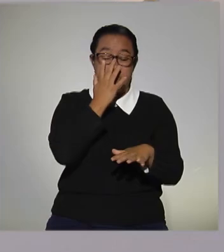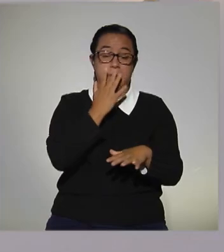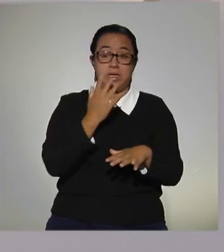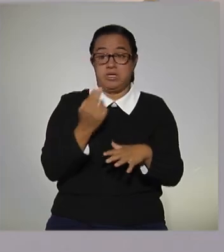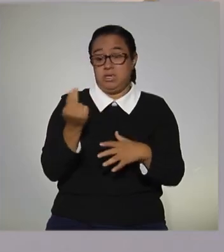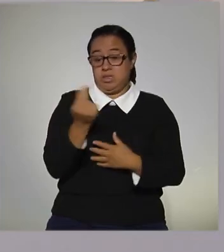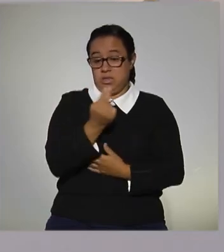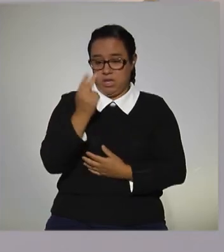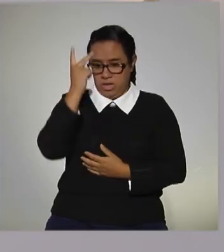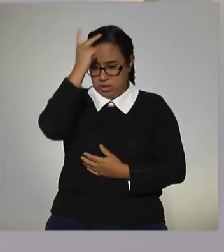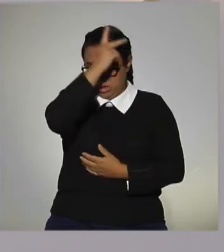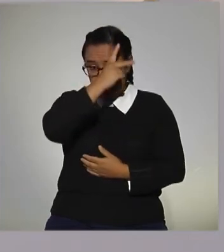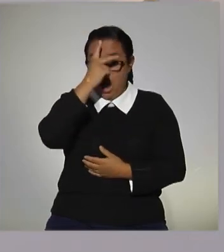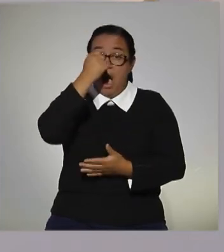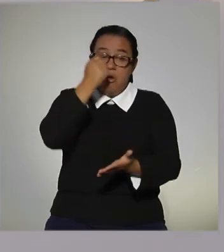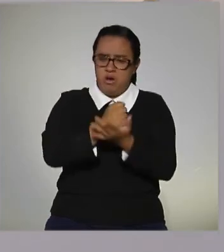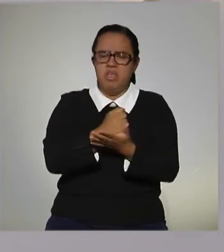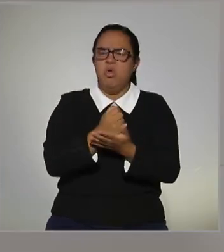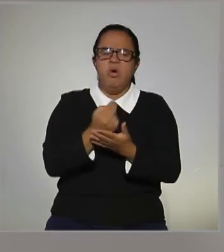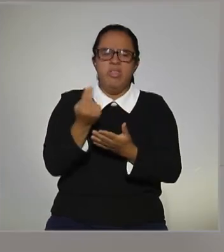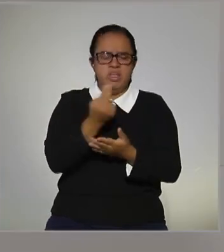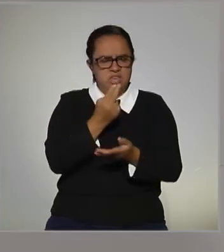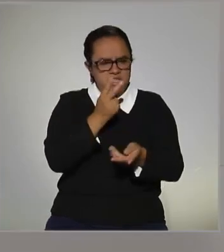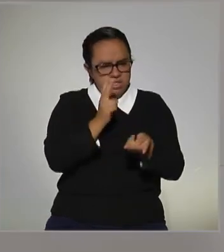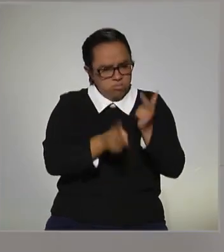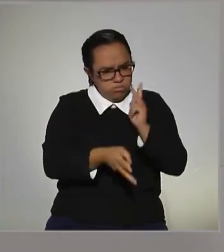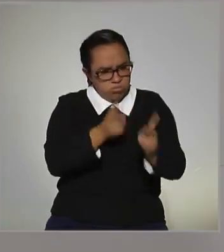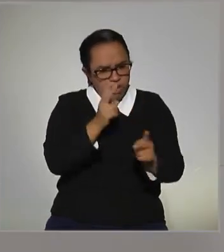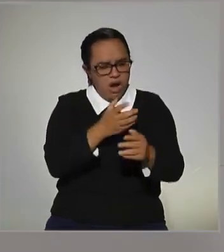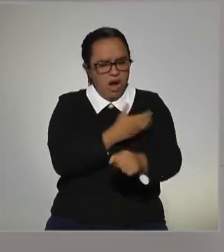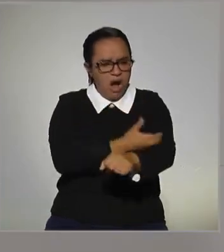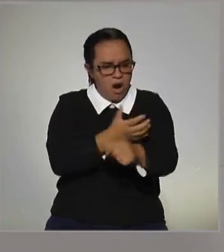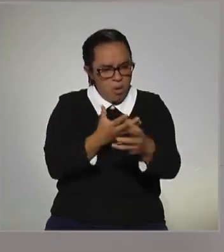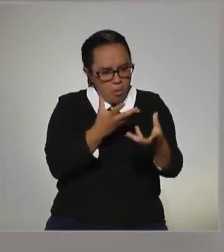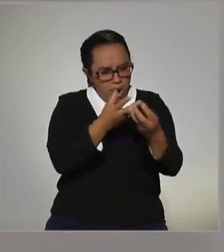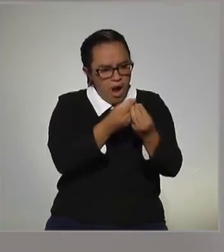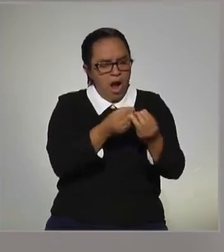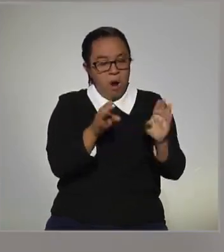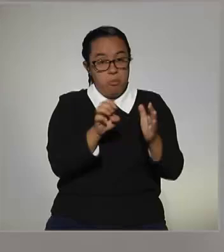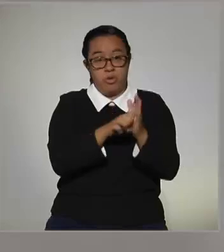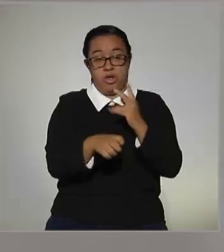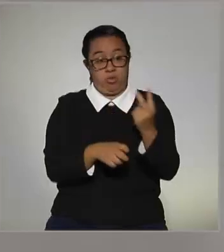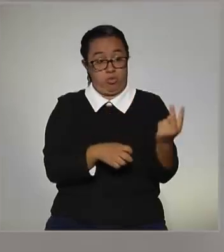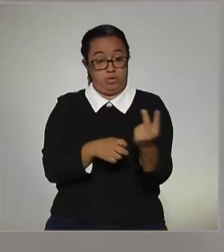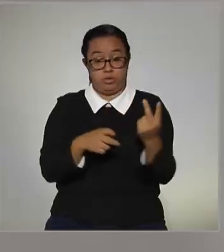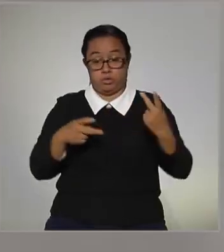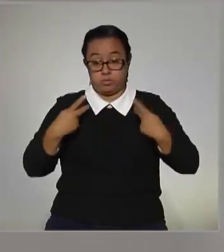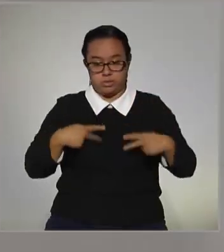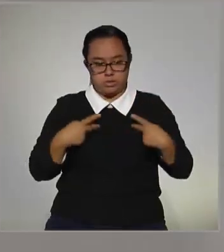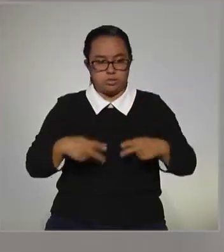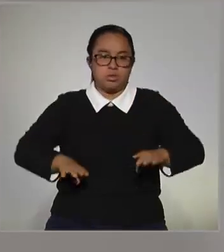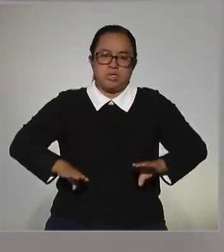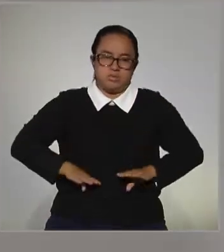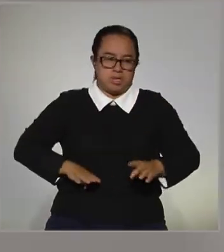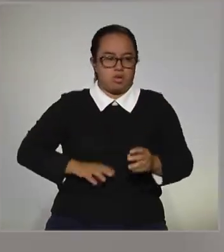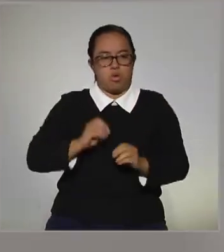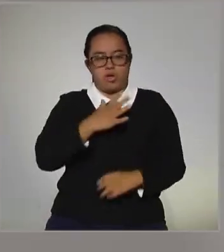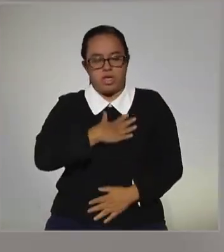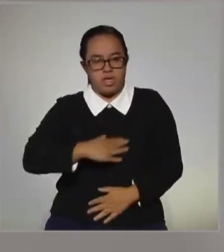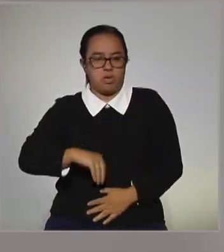una terapia como tal, ¿no? Sino algún tipo de intervención donde alguien acompañe la posibilidad de que dos personas, una pareja, un hijo, una